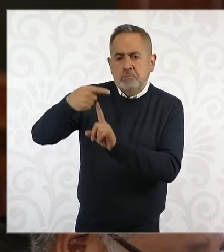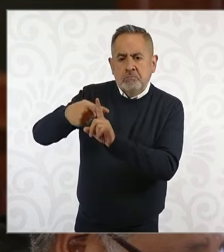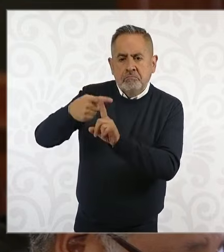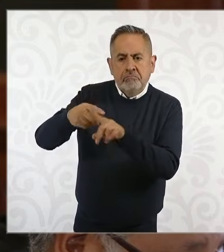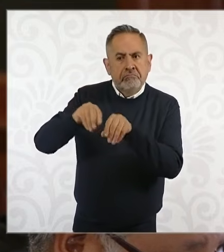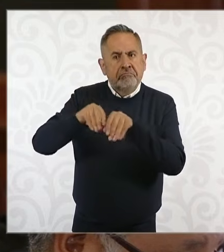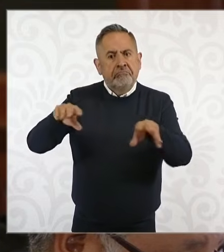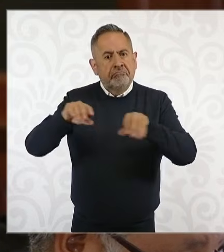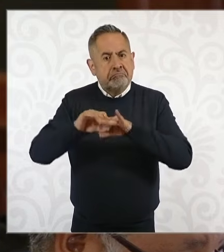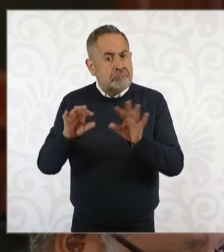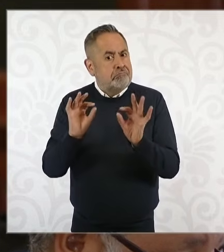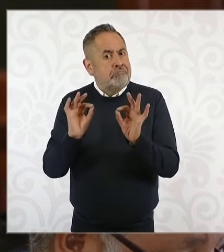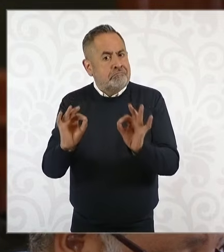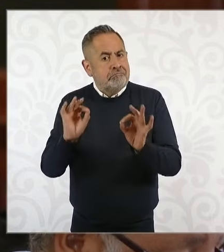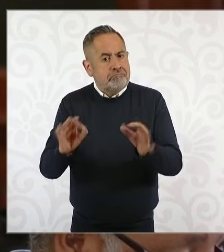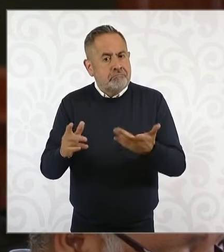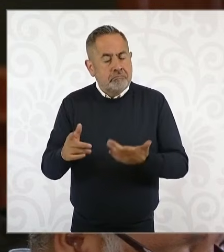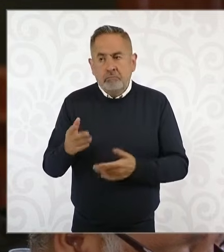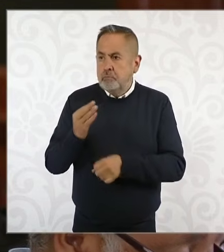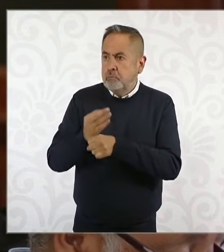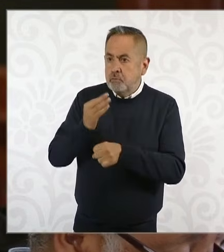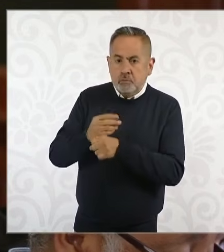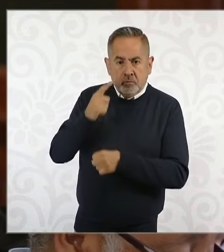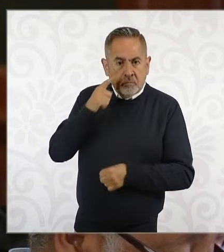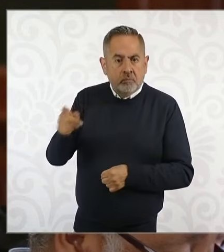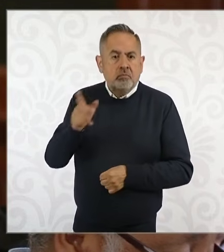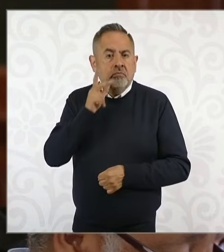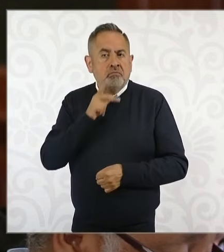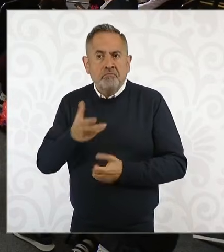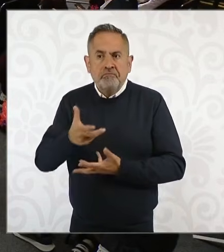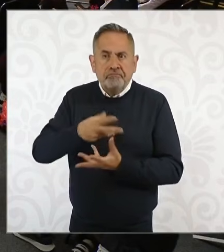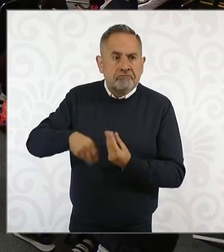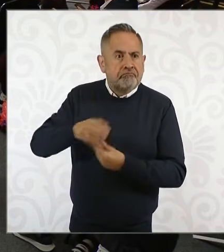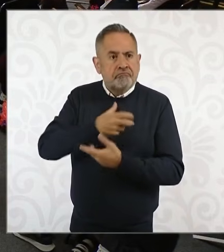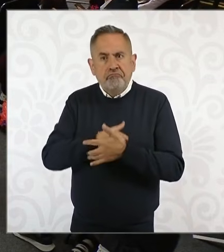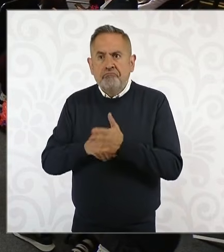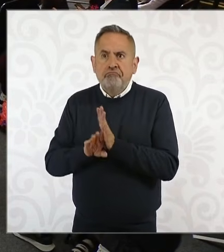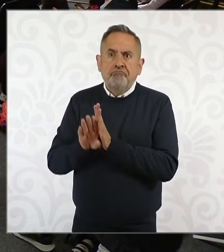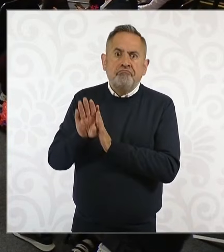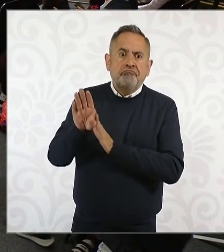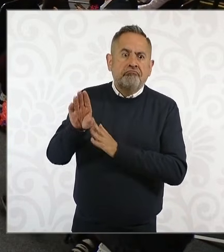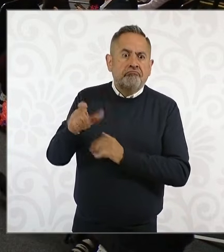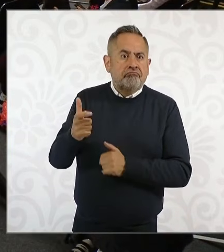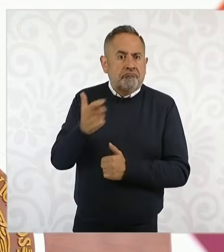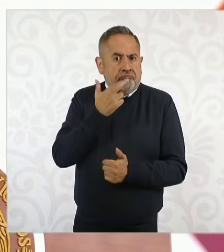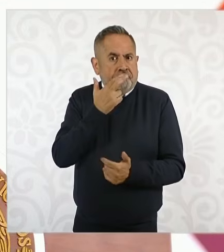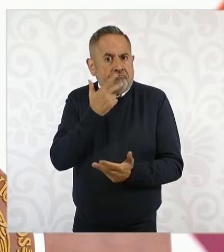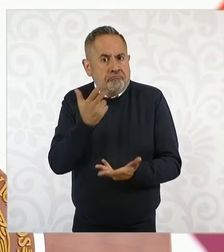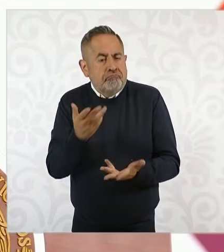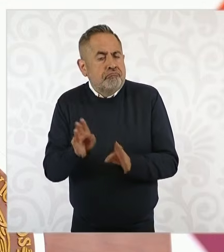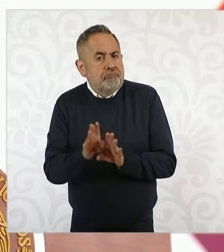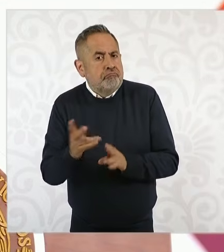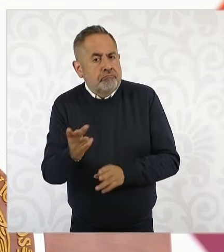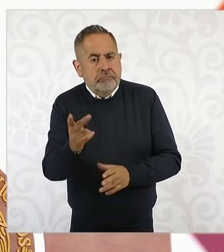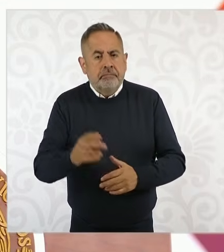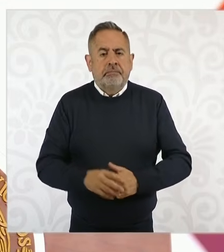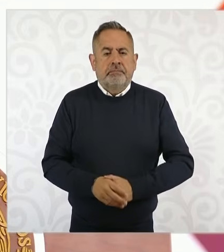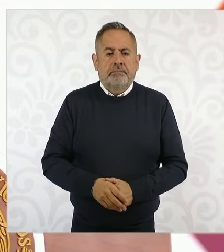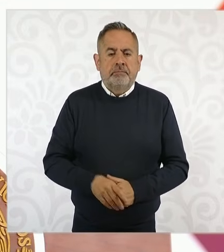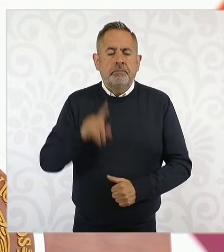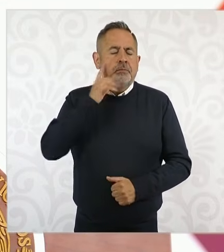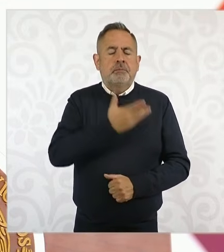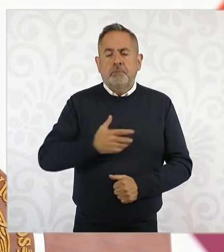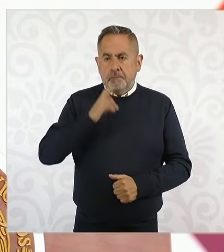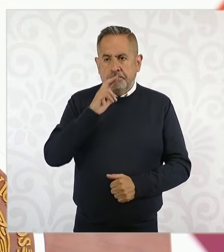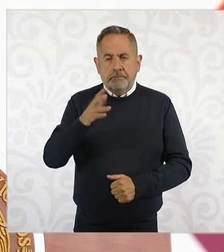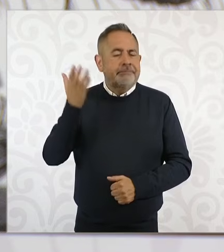conocer justamente con el repunte económico de nuestro país? Como lo dije, nos va a ir mejor en